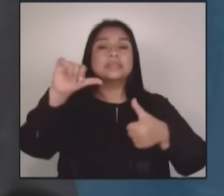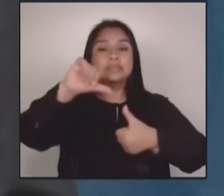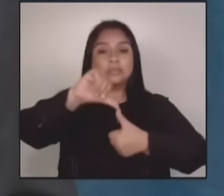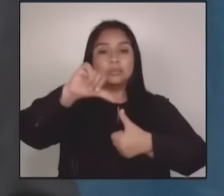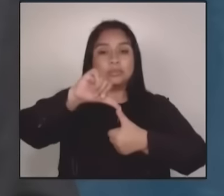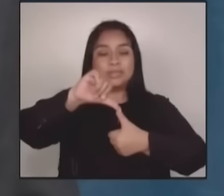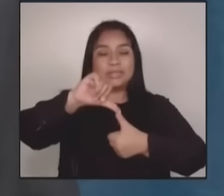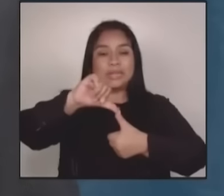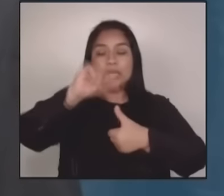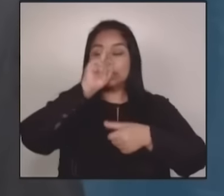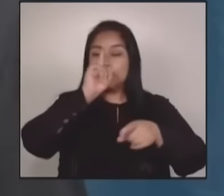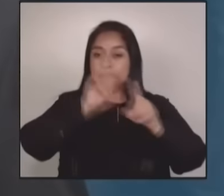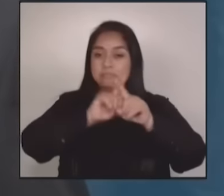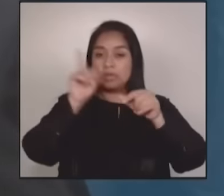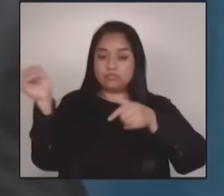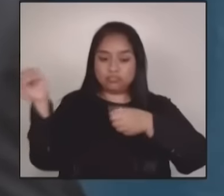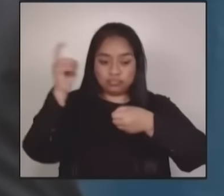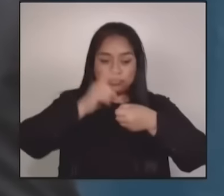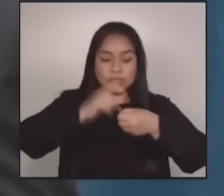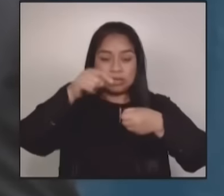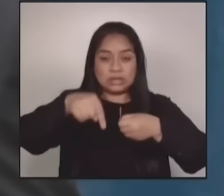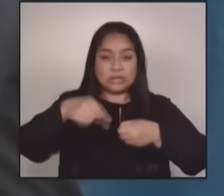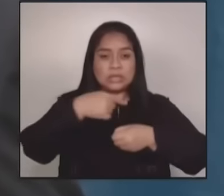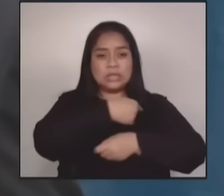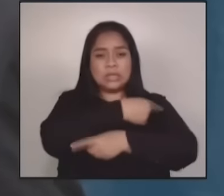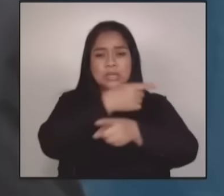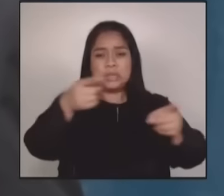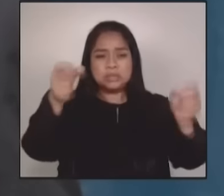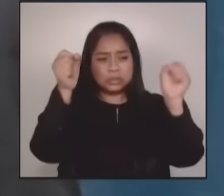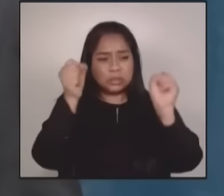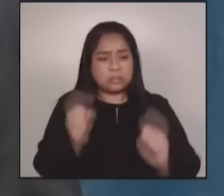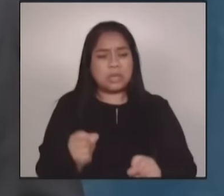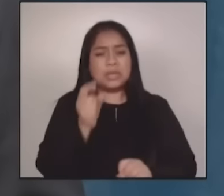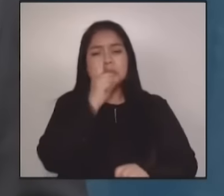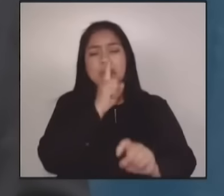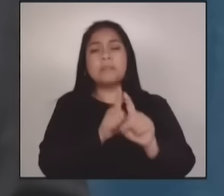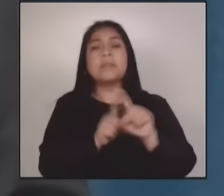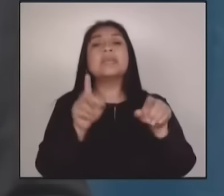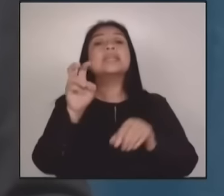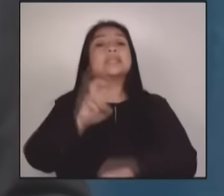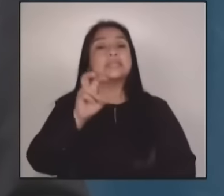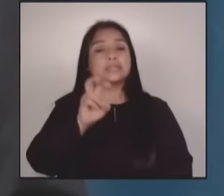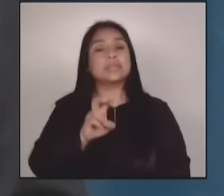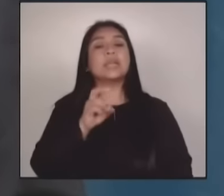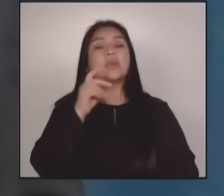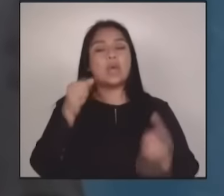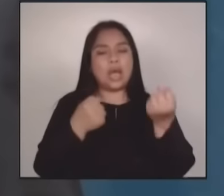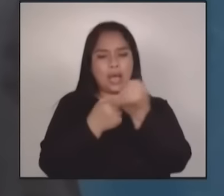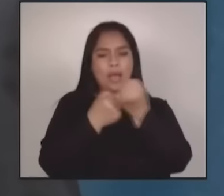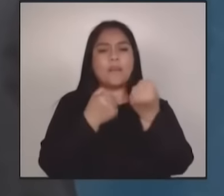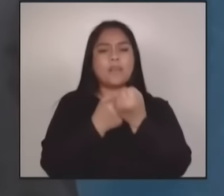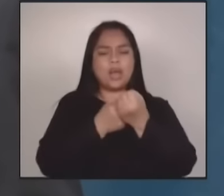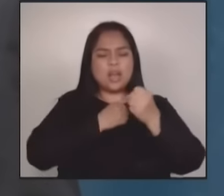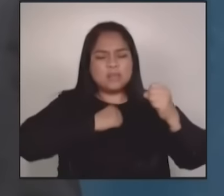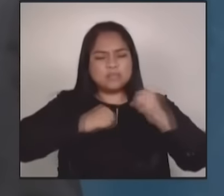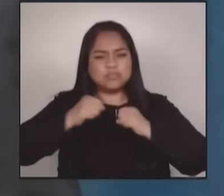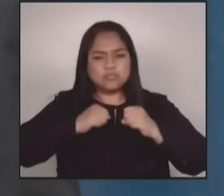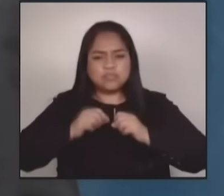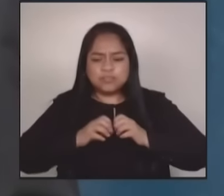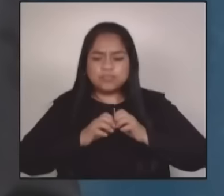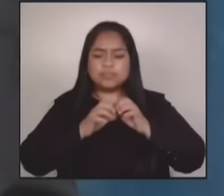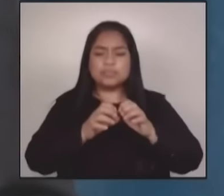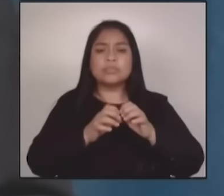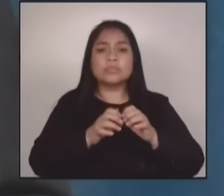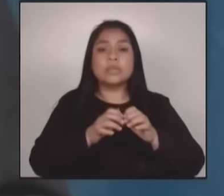y estará presente donde sea posible y necesario apoyar estos esfuerzos.